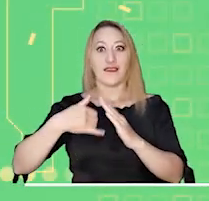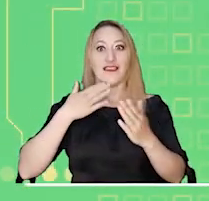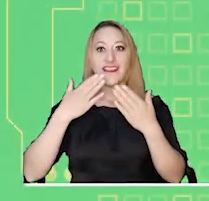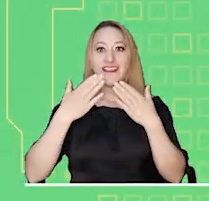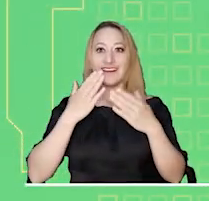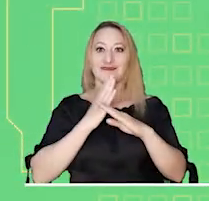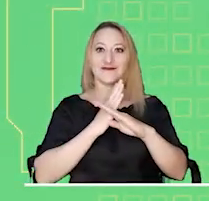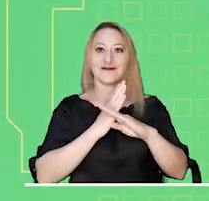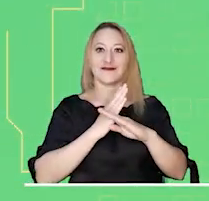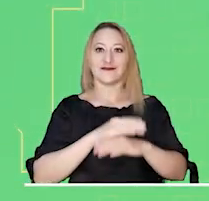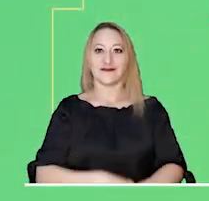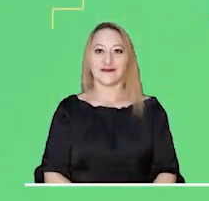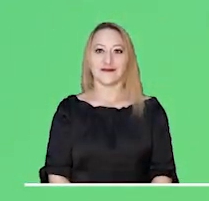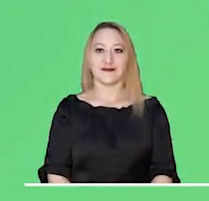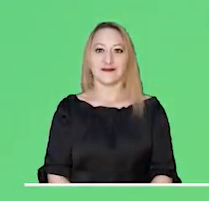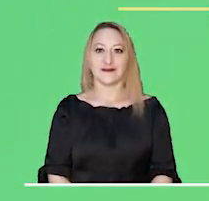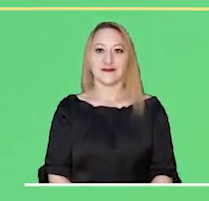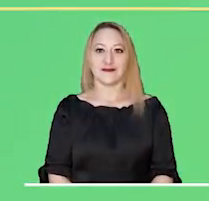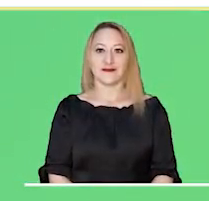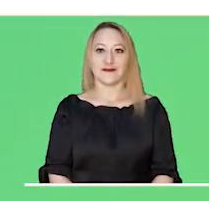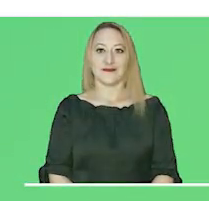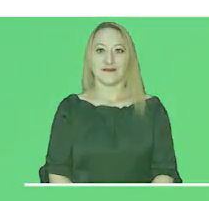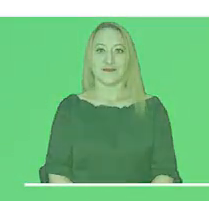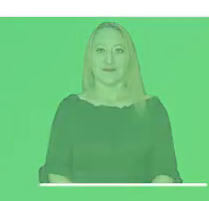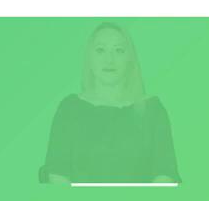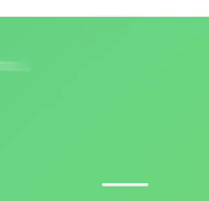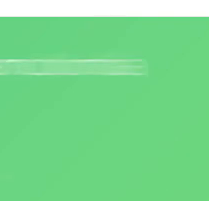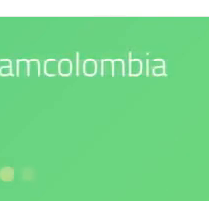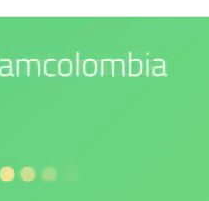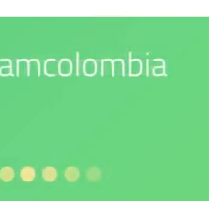Los esperamos en nuestras redes sociales. Nuestro